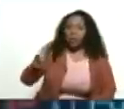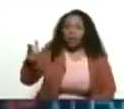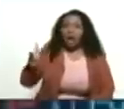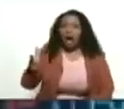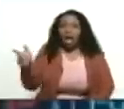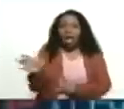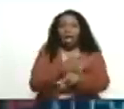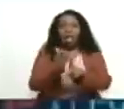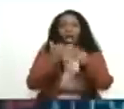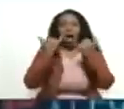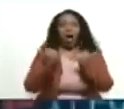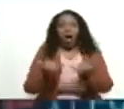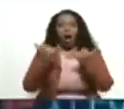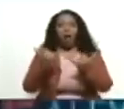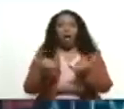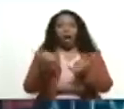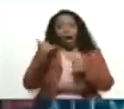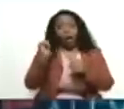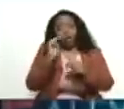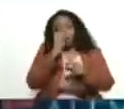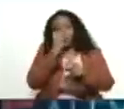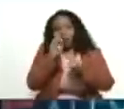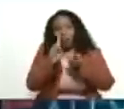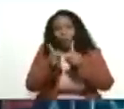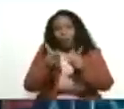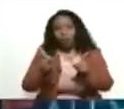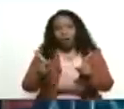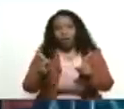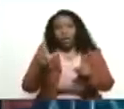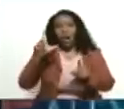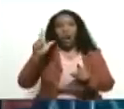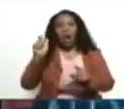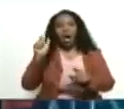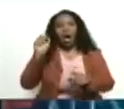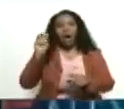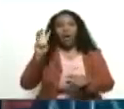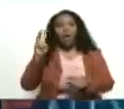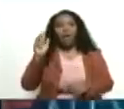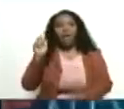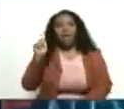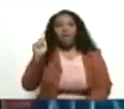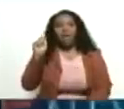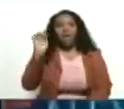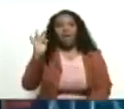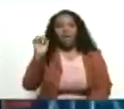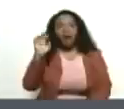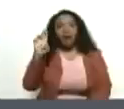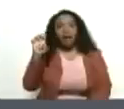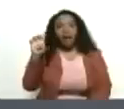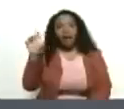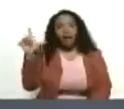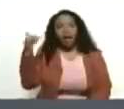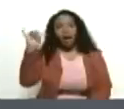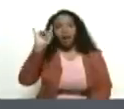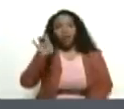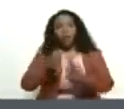que ahora, curiosidades del lawfare, curiosidades de los gendarmes del